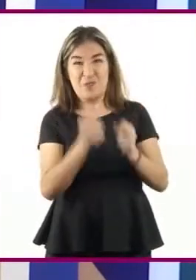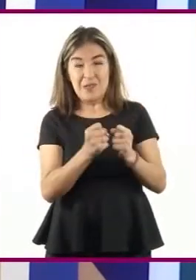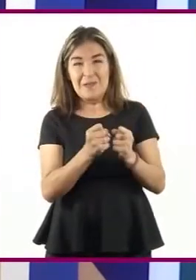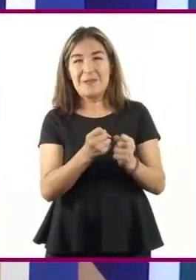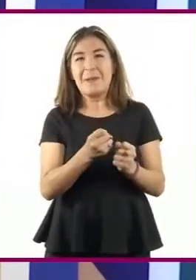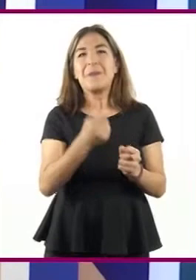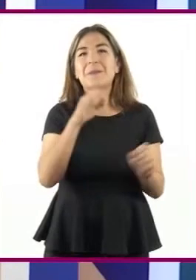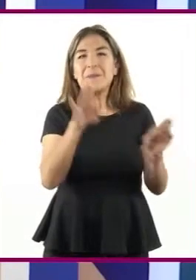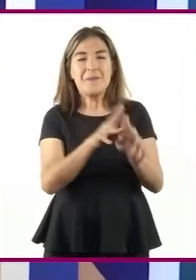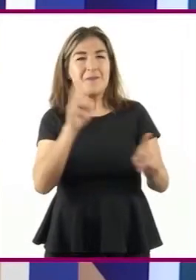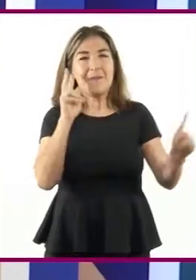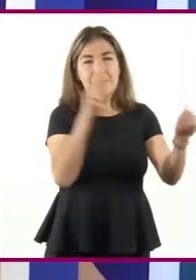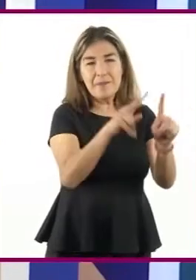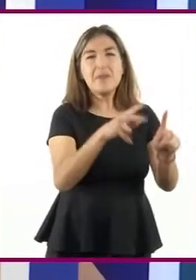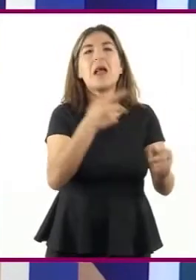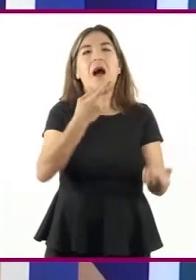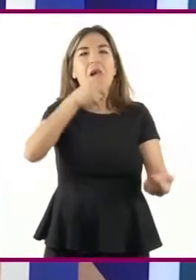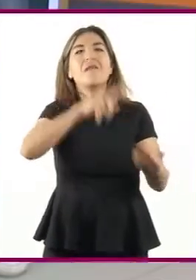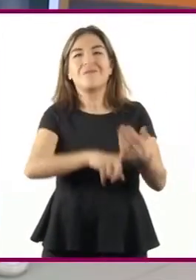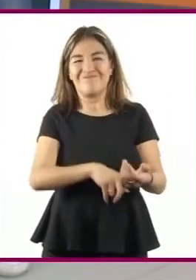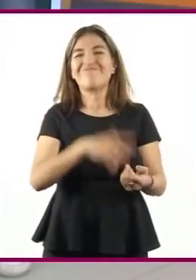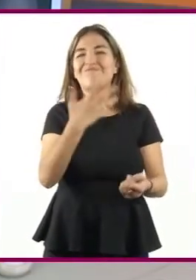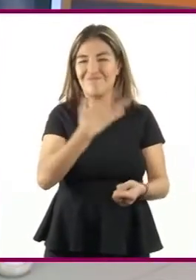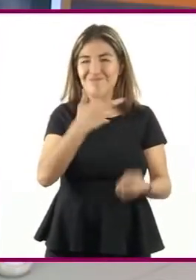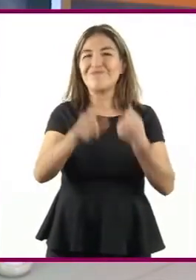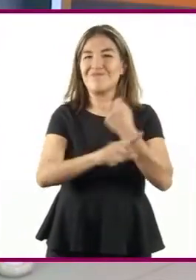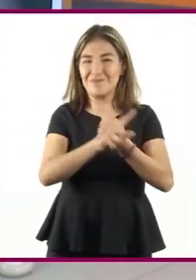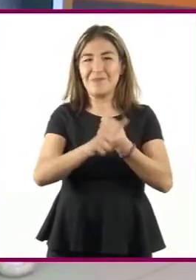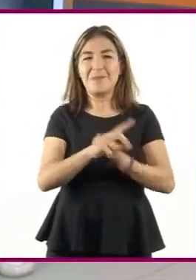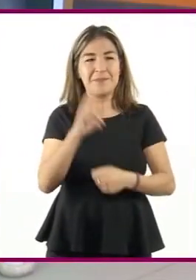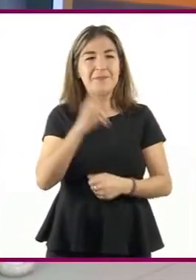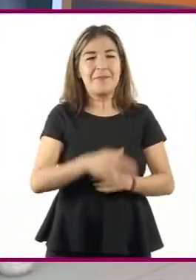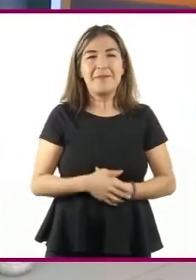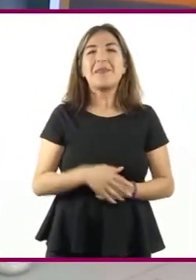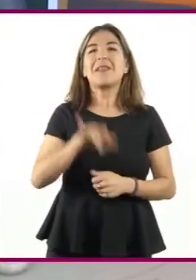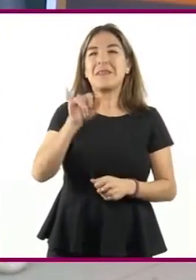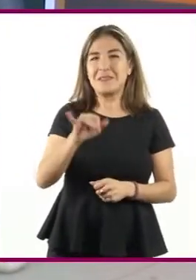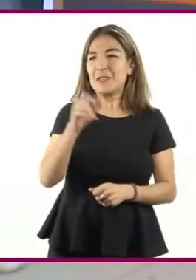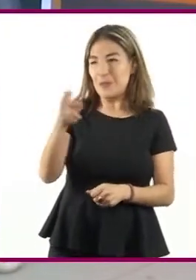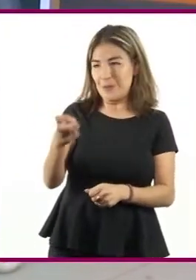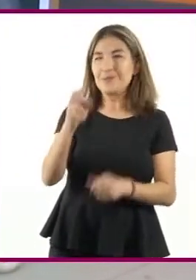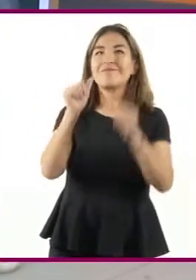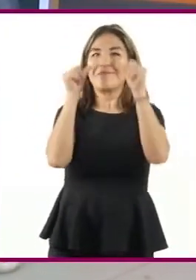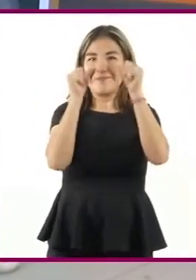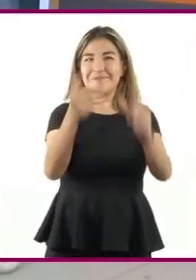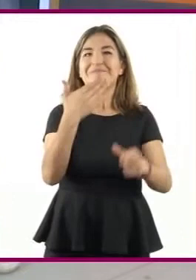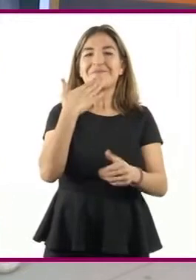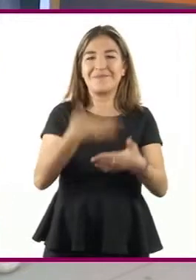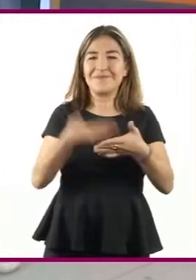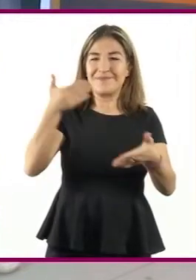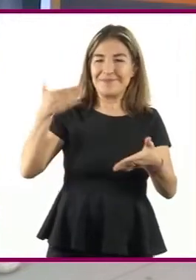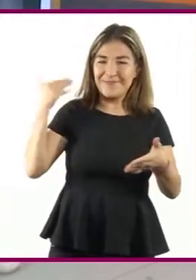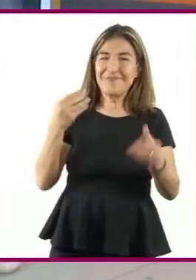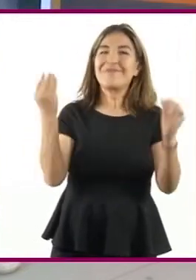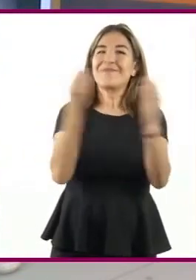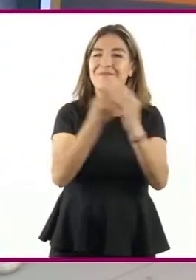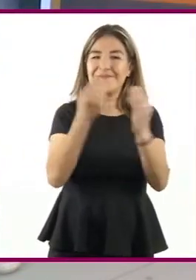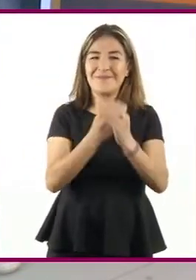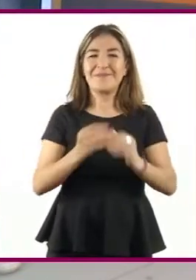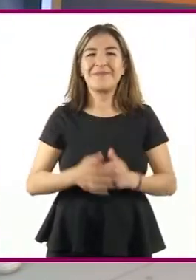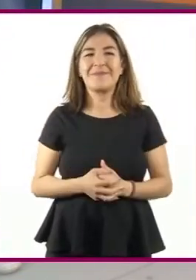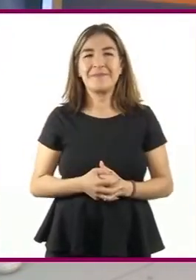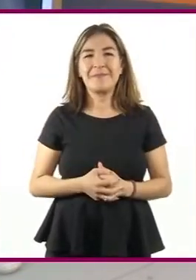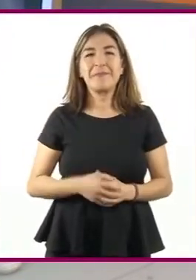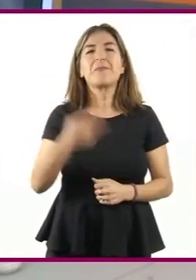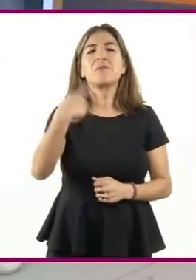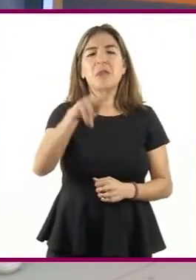sí podemos ver los efectos que causa. Ajá, se ve que sí prestaste atención a las sesiones anteriores.